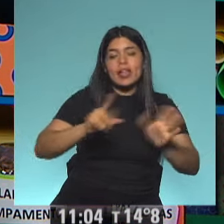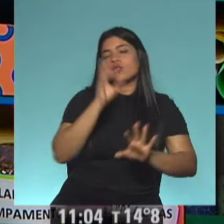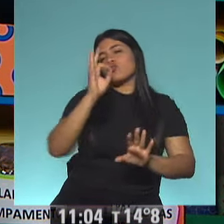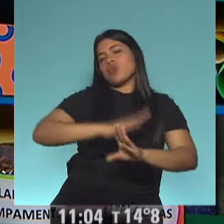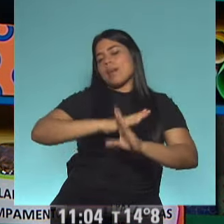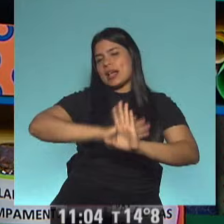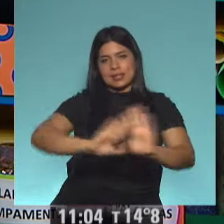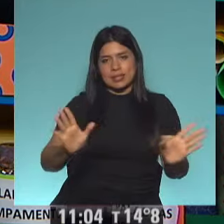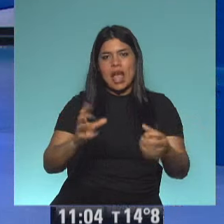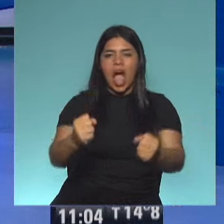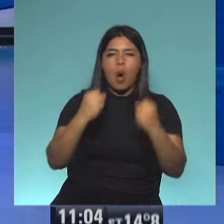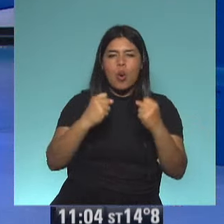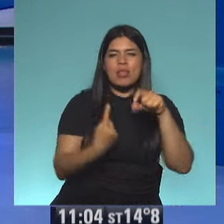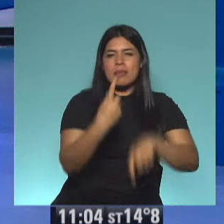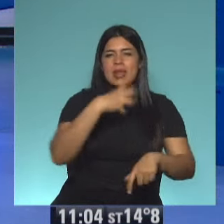siempre primer grado.